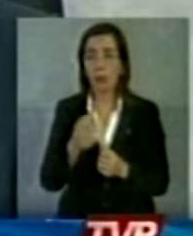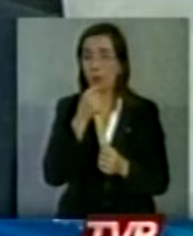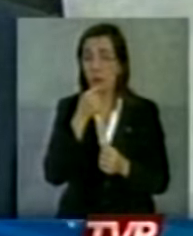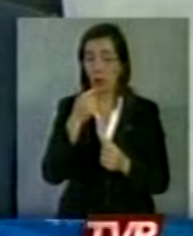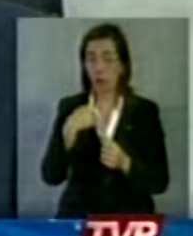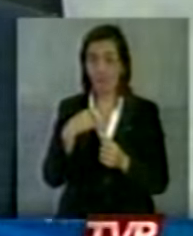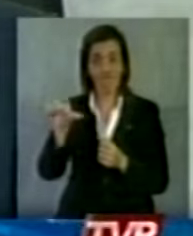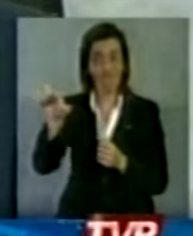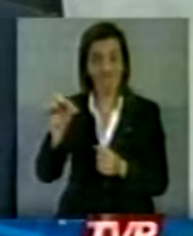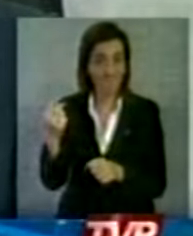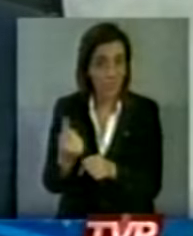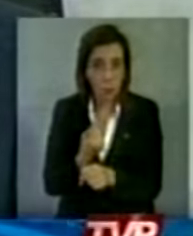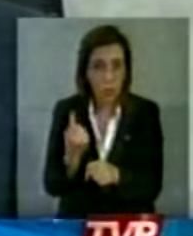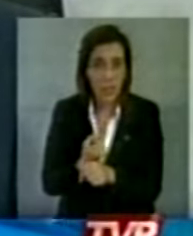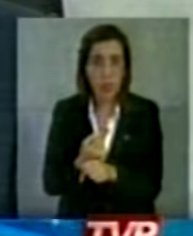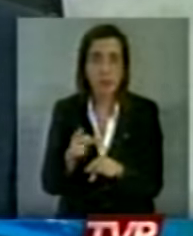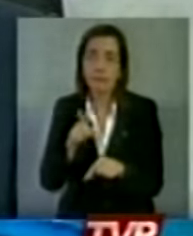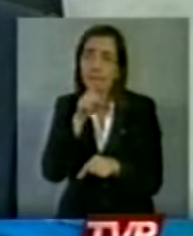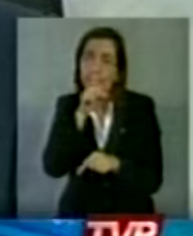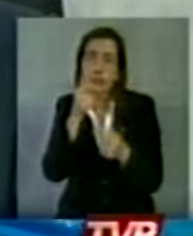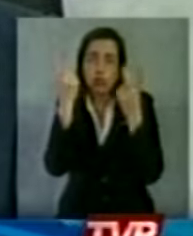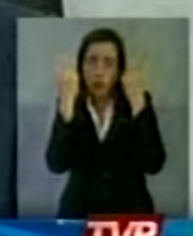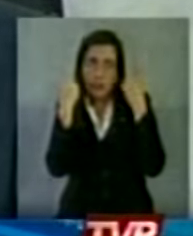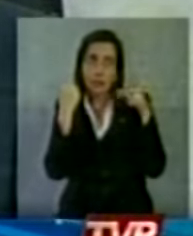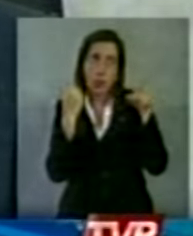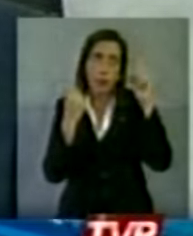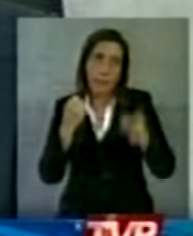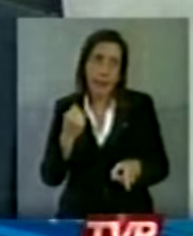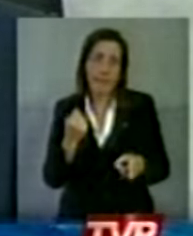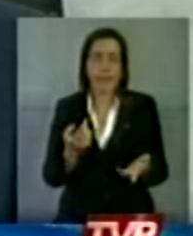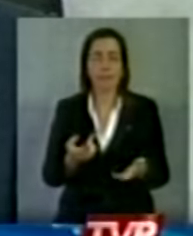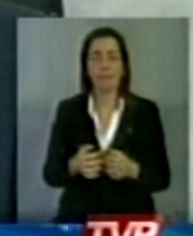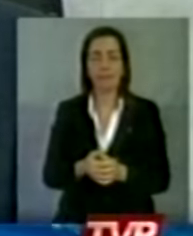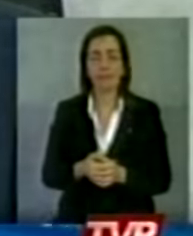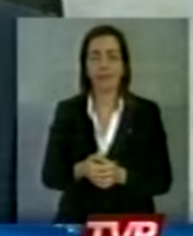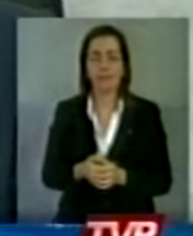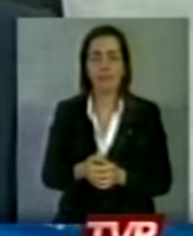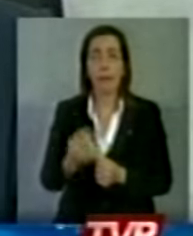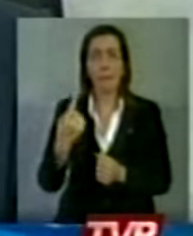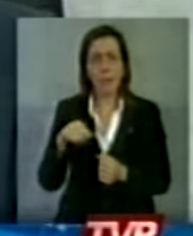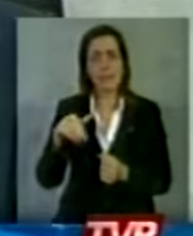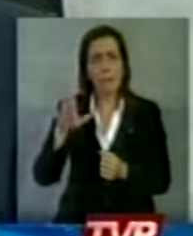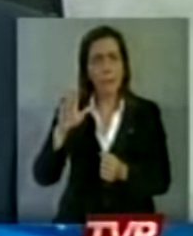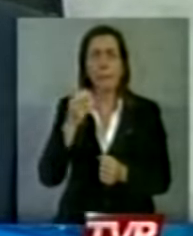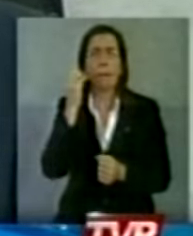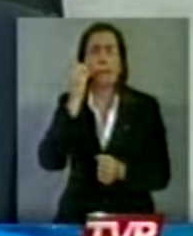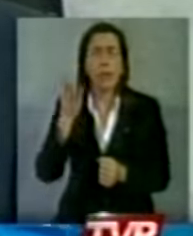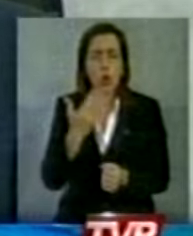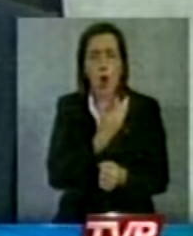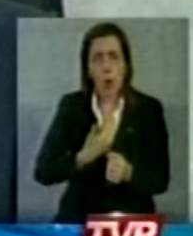su futuro, se hace rehén de la decisión del otro. Y este es el mayor estado